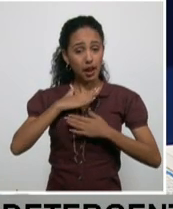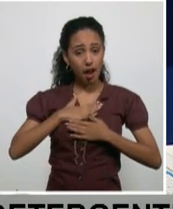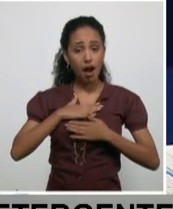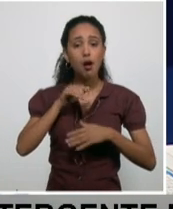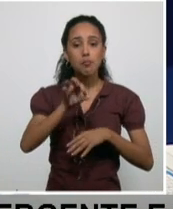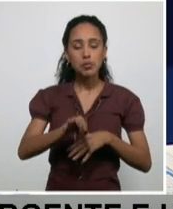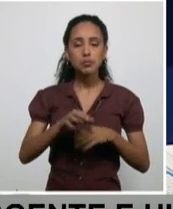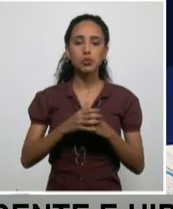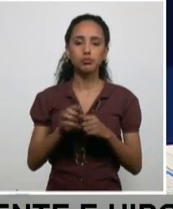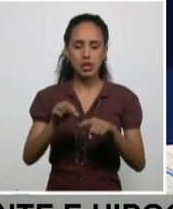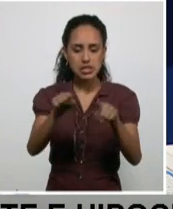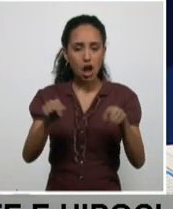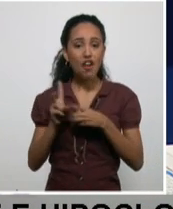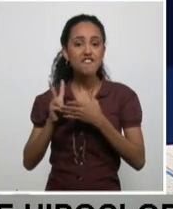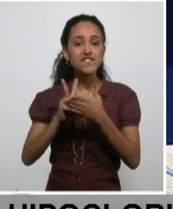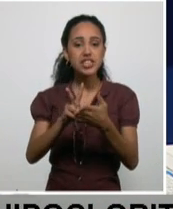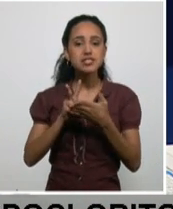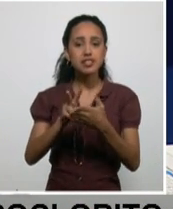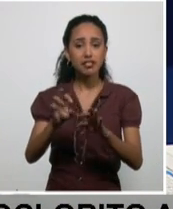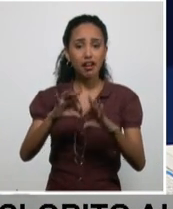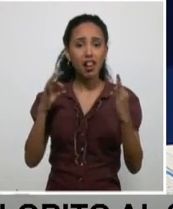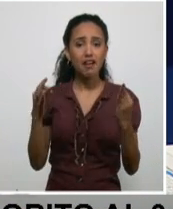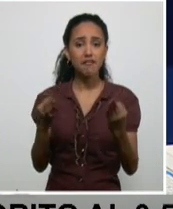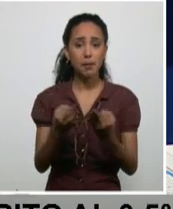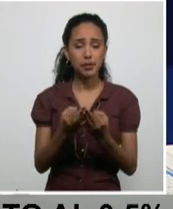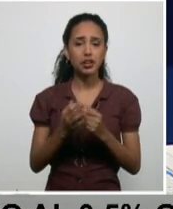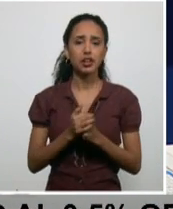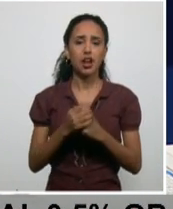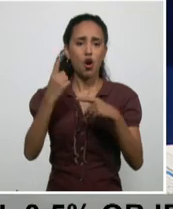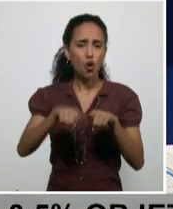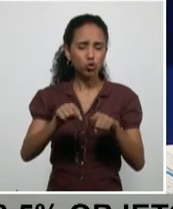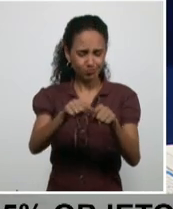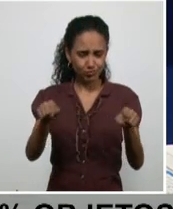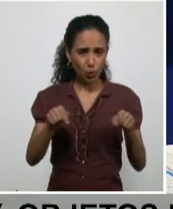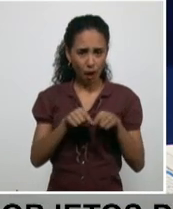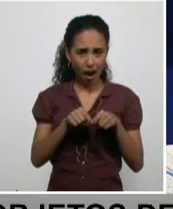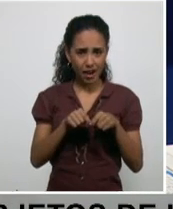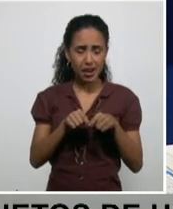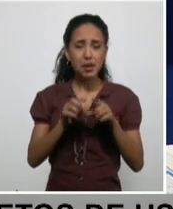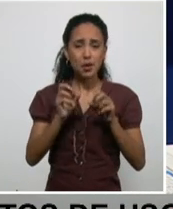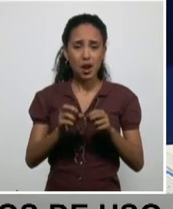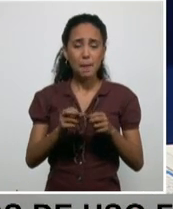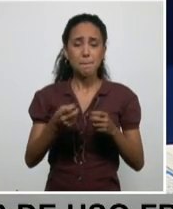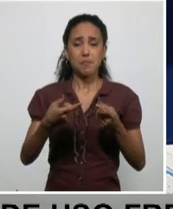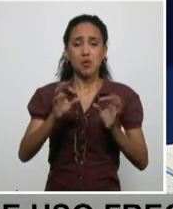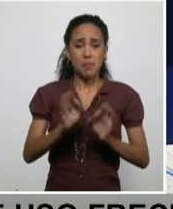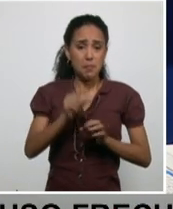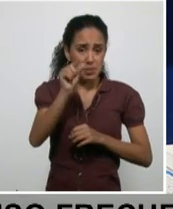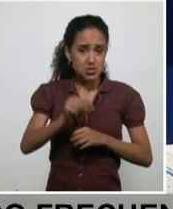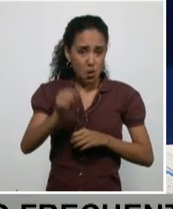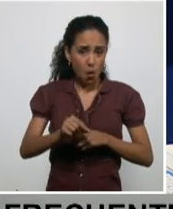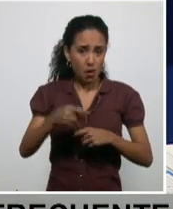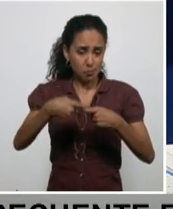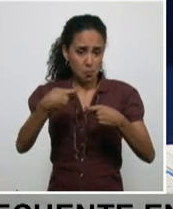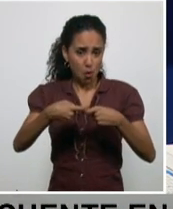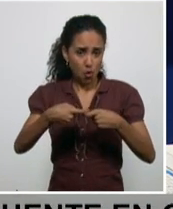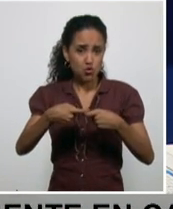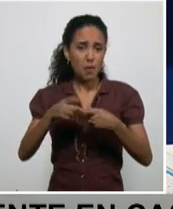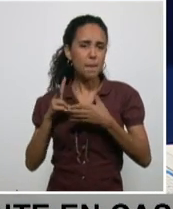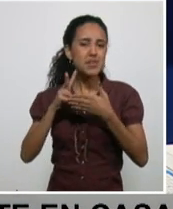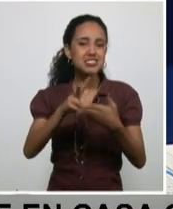de visitas familiares, pabellones conyugales, para poder detectar algún caso sospechoso